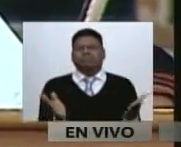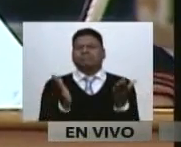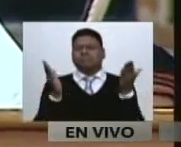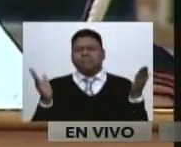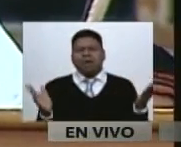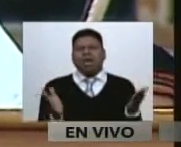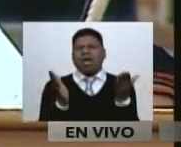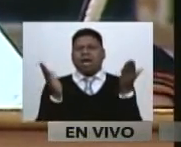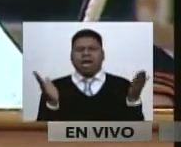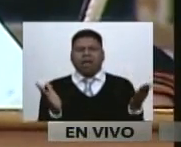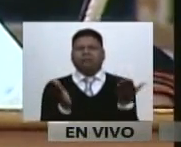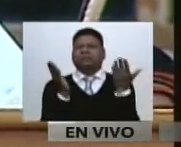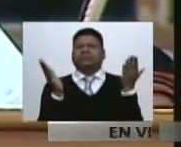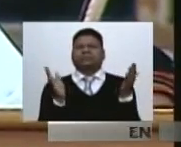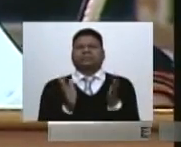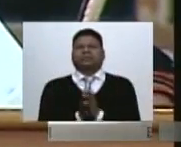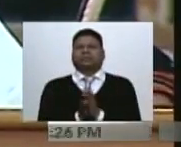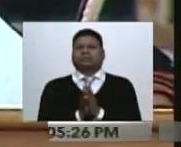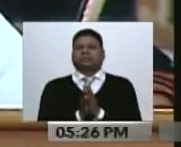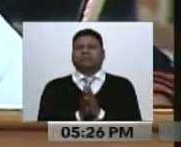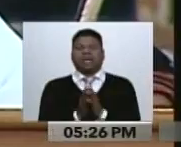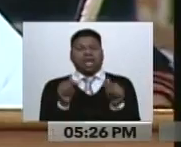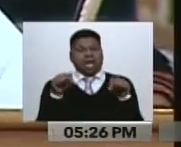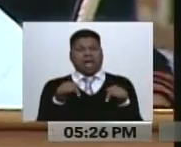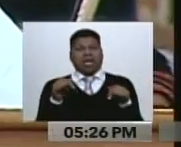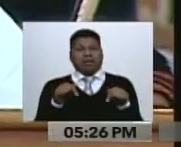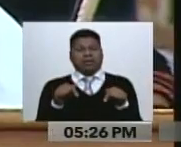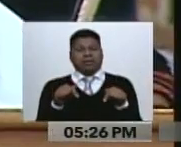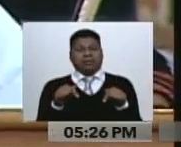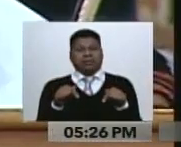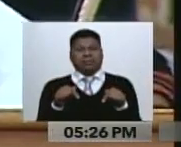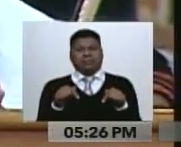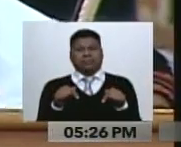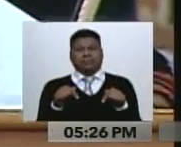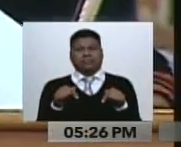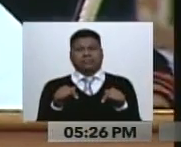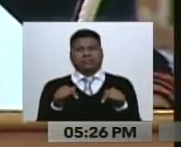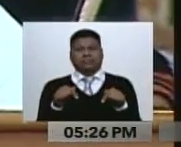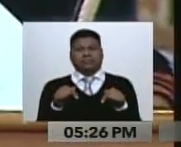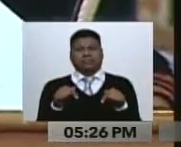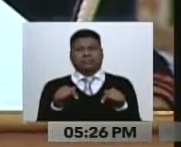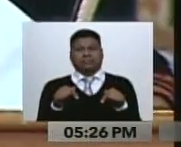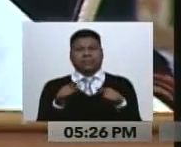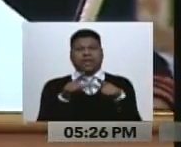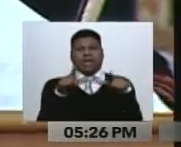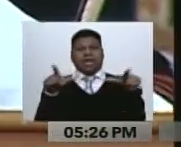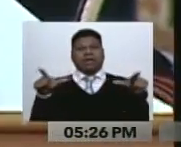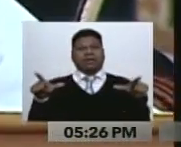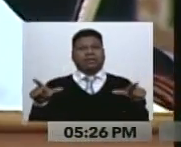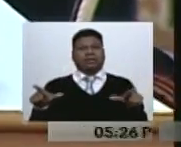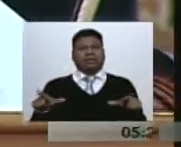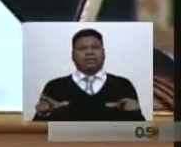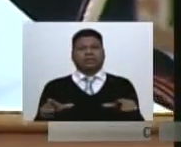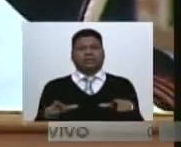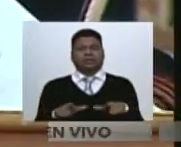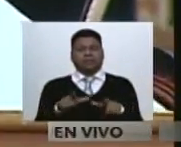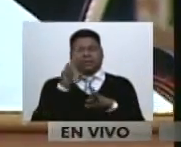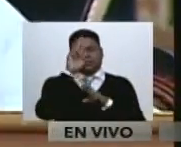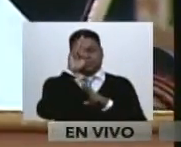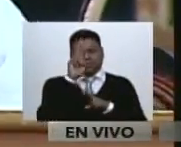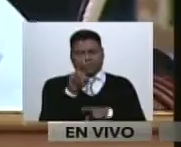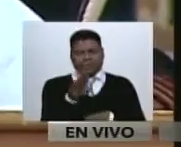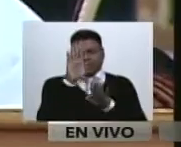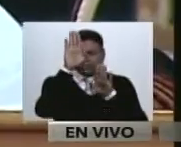nos anima. Y desde aquí, desde este pequeño homenaje a este gran